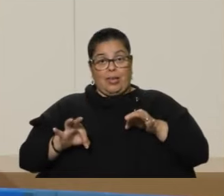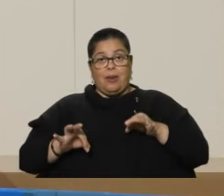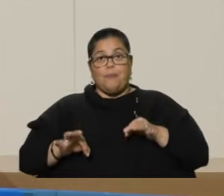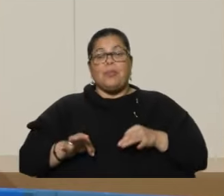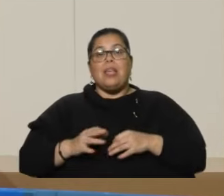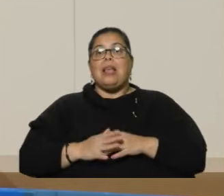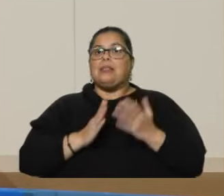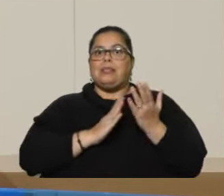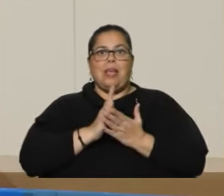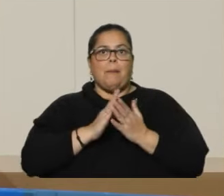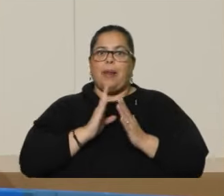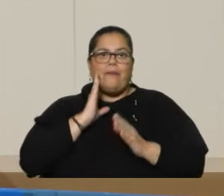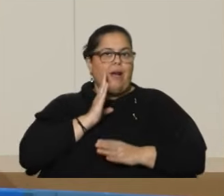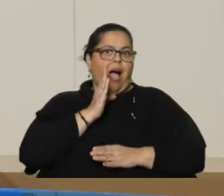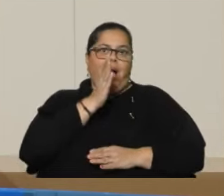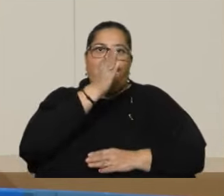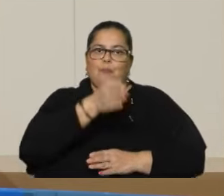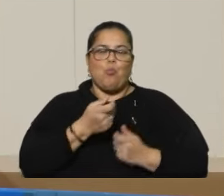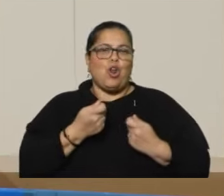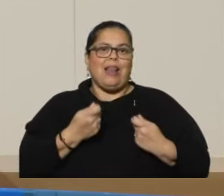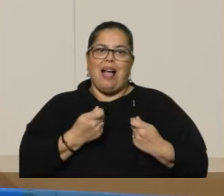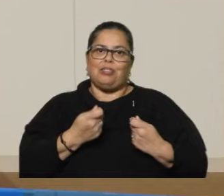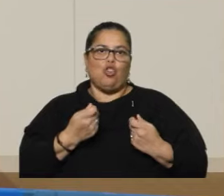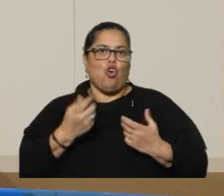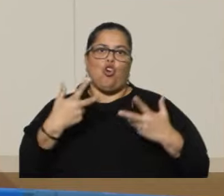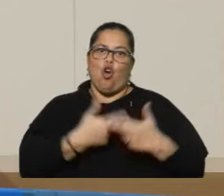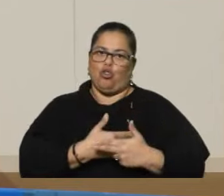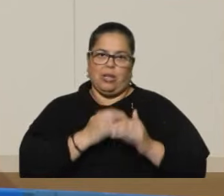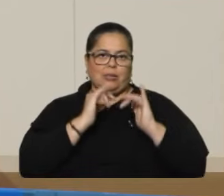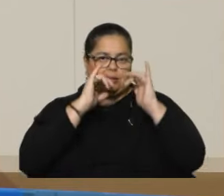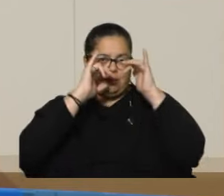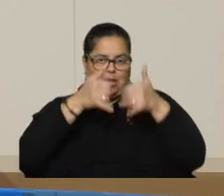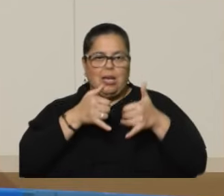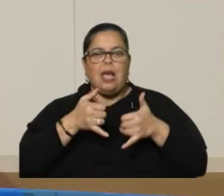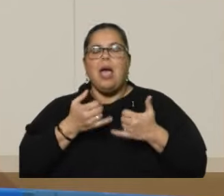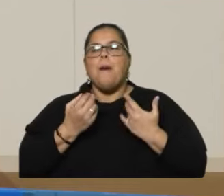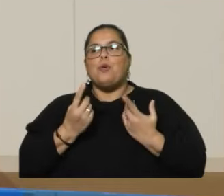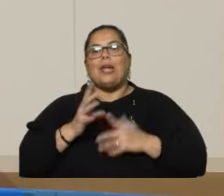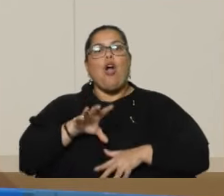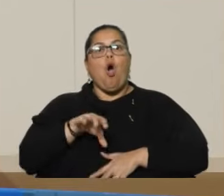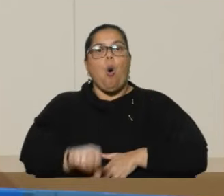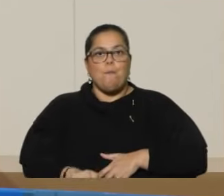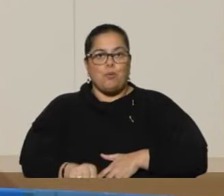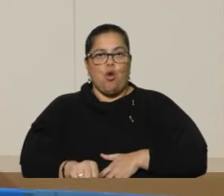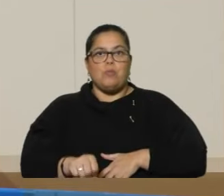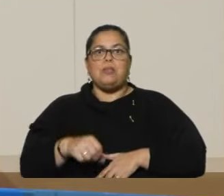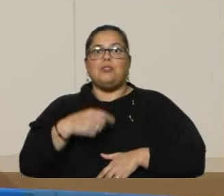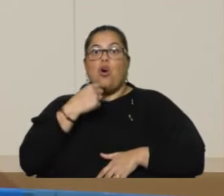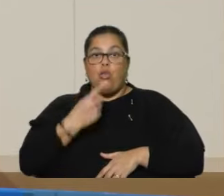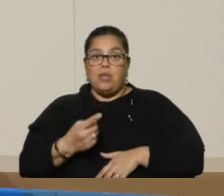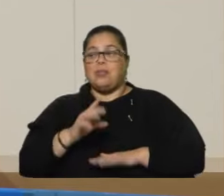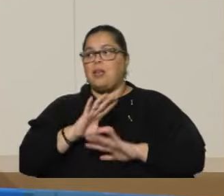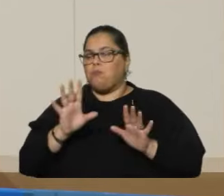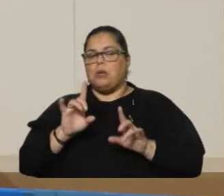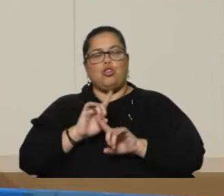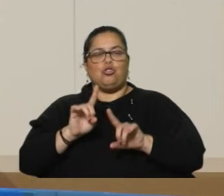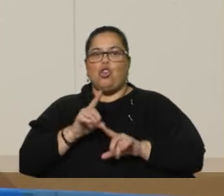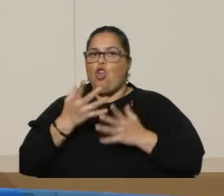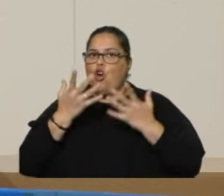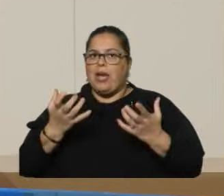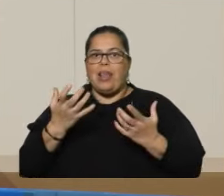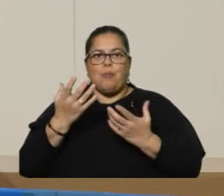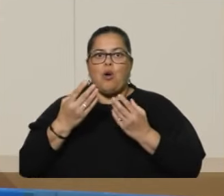No vamos a subir impuestos, es un compromiso muy importante para nosotros, que es totalmente contrario a lo que dicen las bases programáticas del Frente Amplio. Entonces, para nosotros